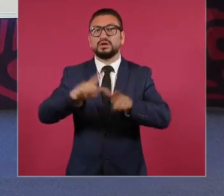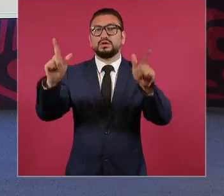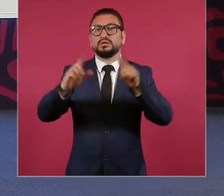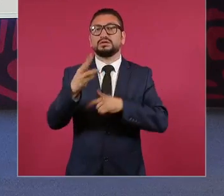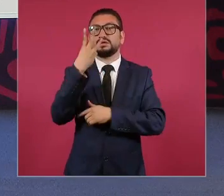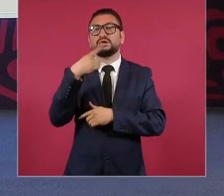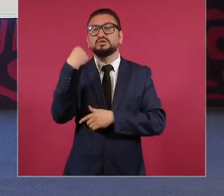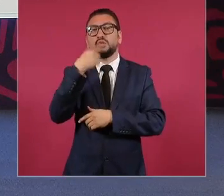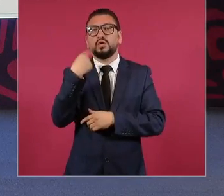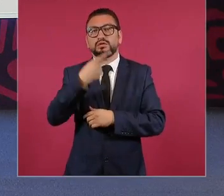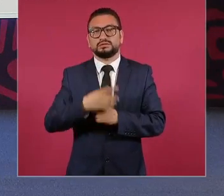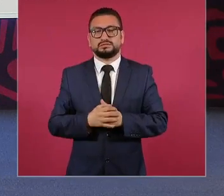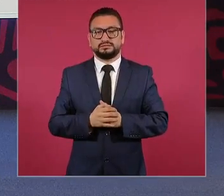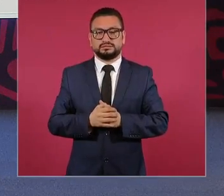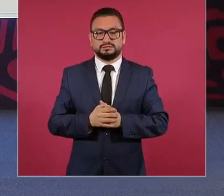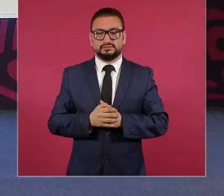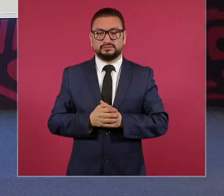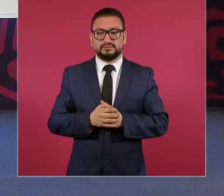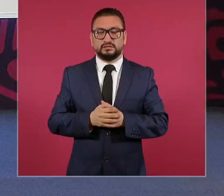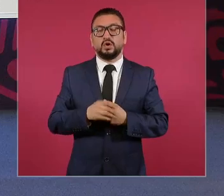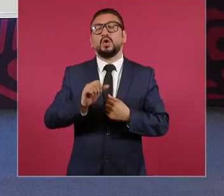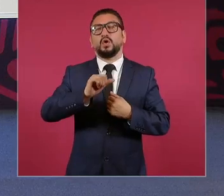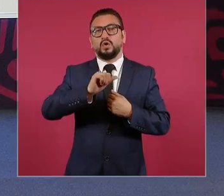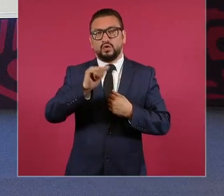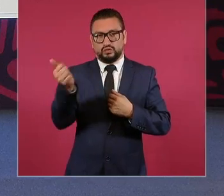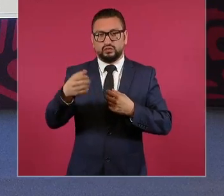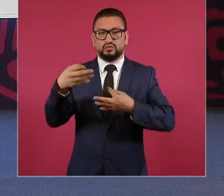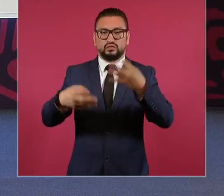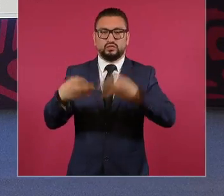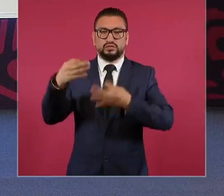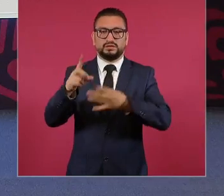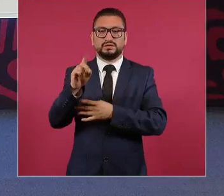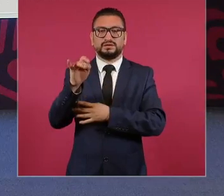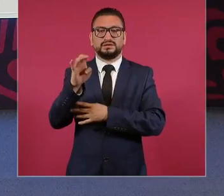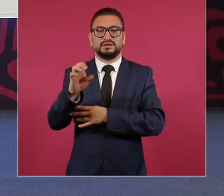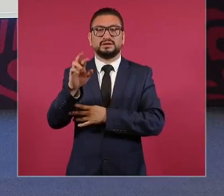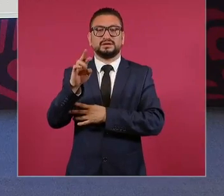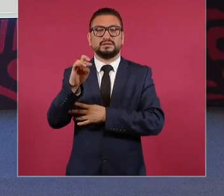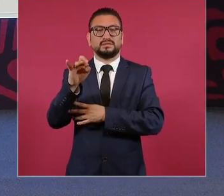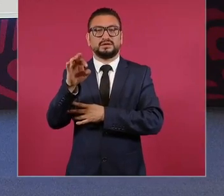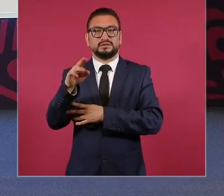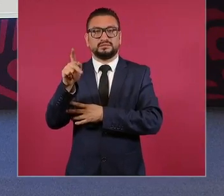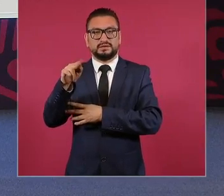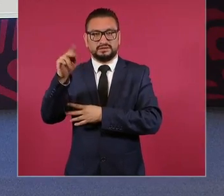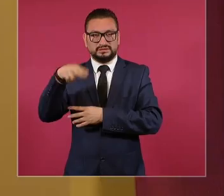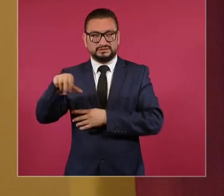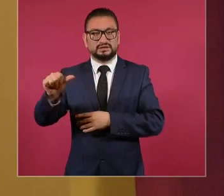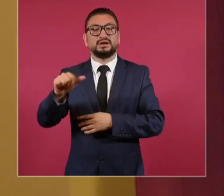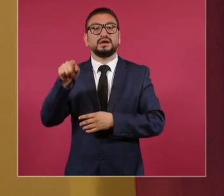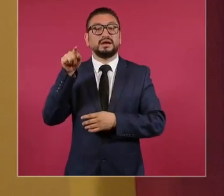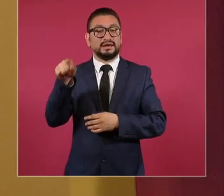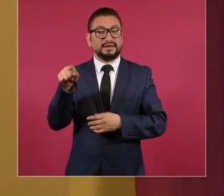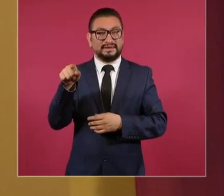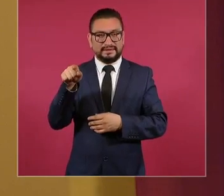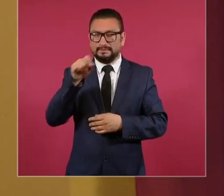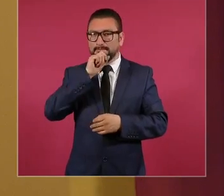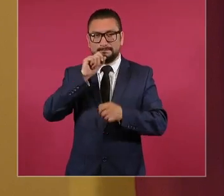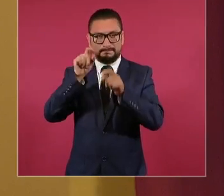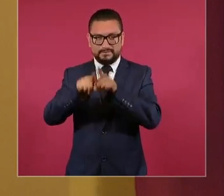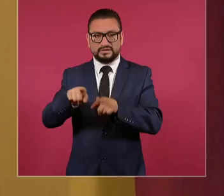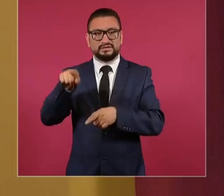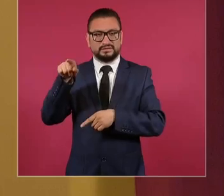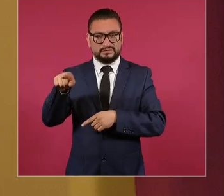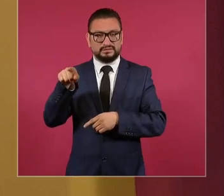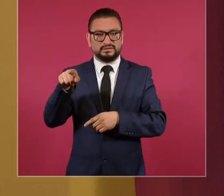tres horas. Adelante. Otro juez, Daniel Ramírez Peña, él está también en su